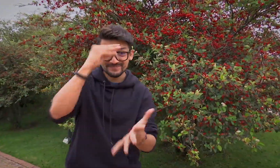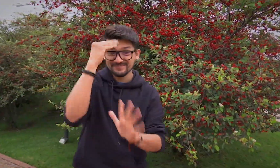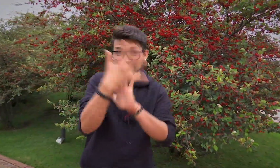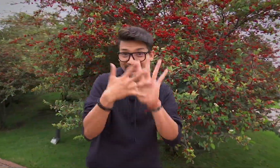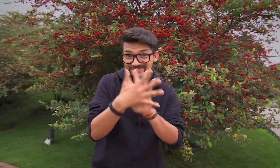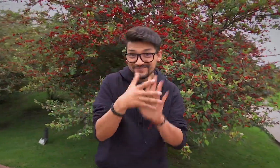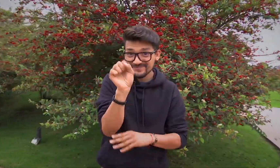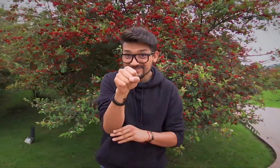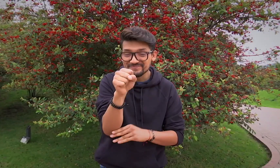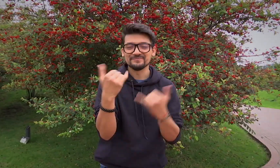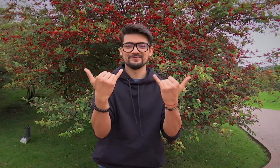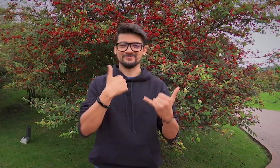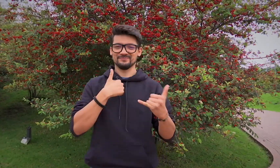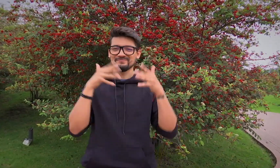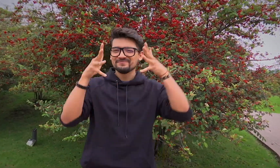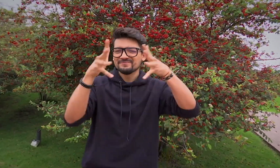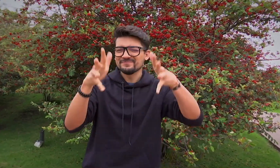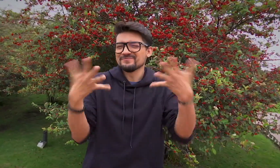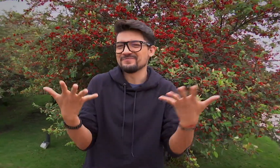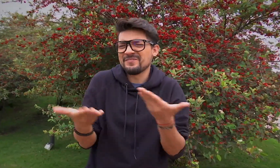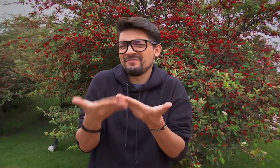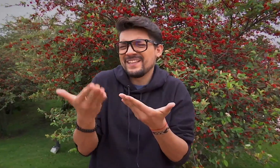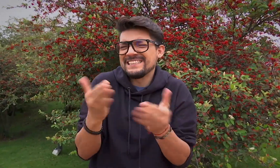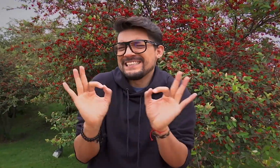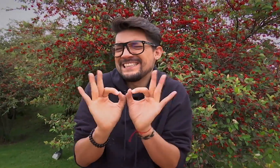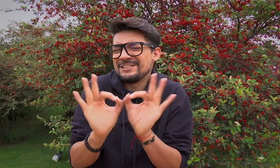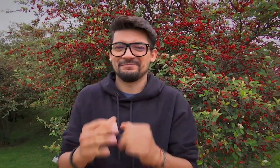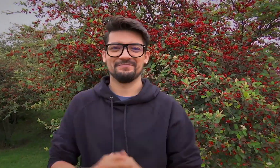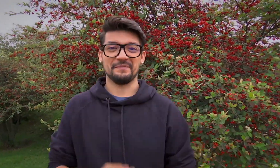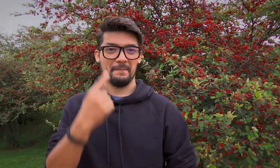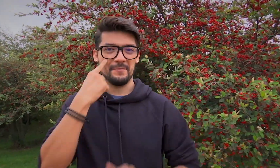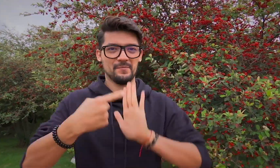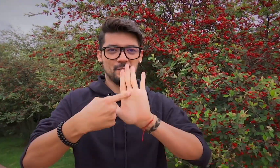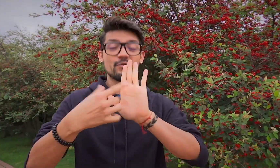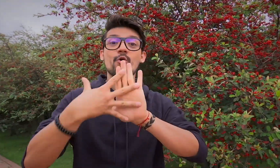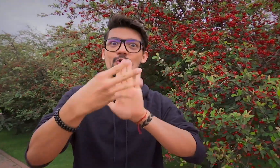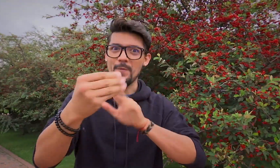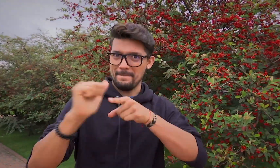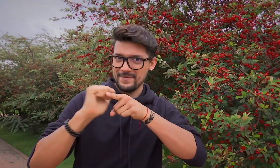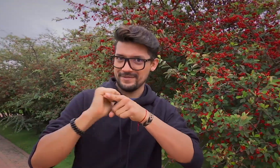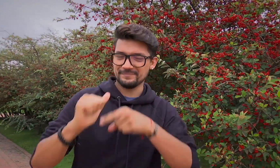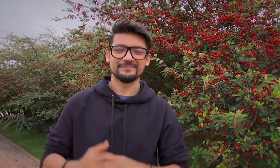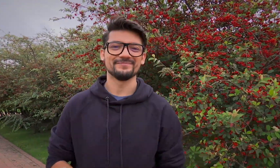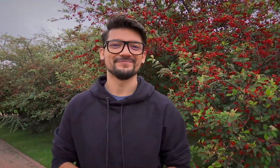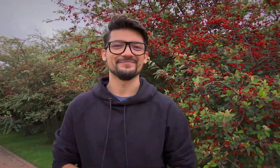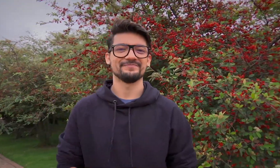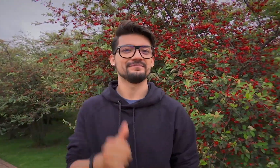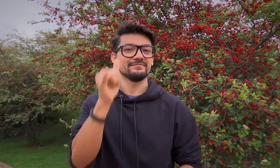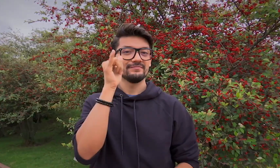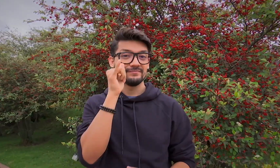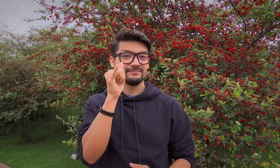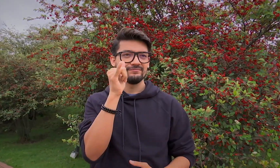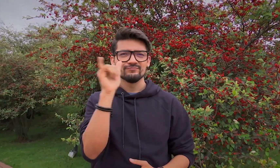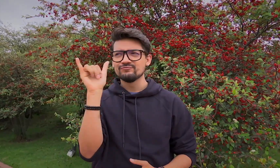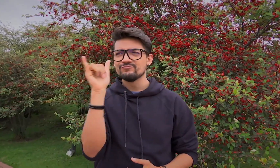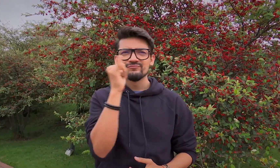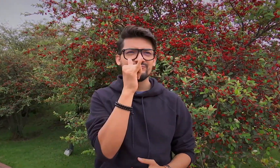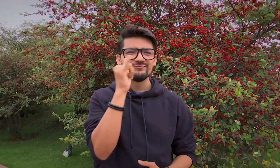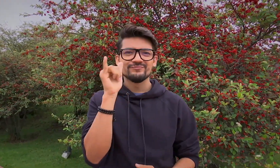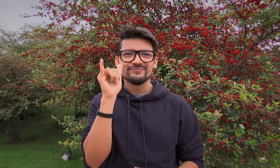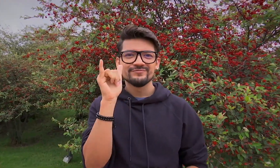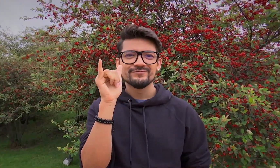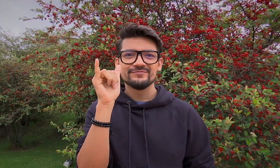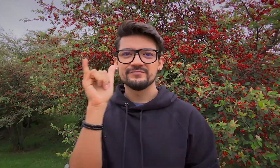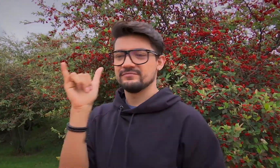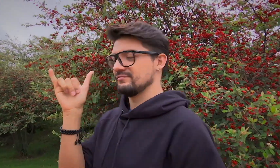Yo sé que ustedes quieren aprender una seña, por eso hoy vamos a aprender una muy fácil y sencilla. imiten el movimiento. La seña de hoy